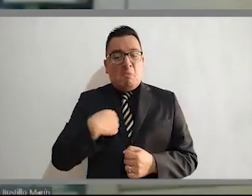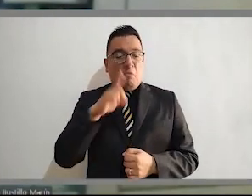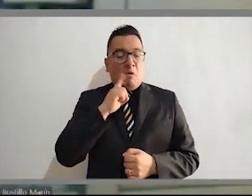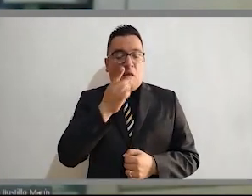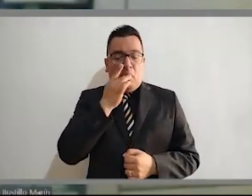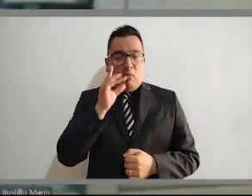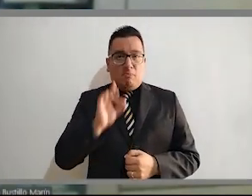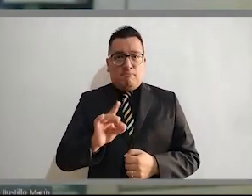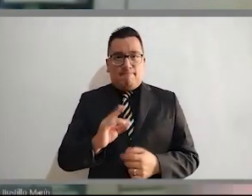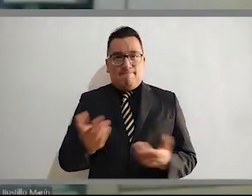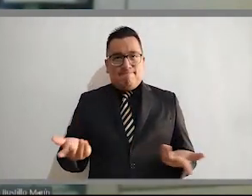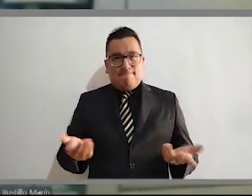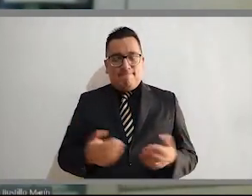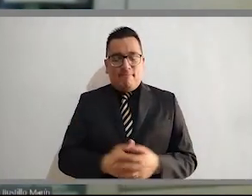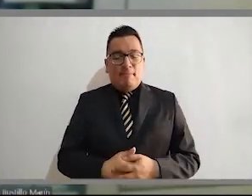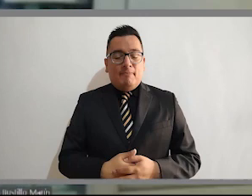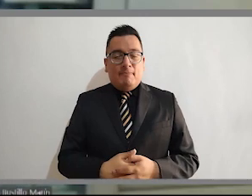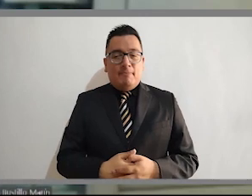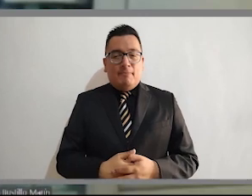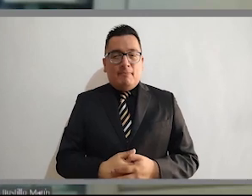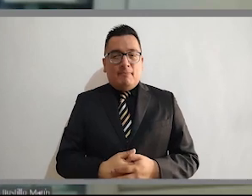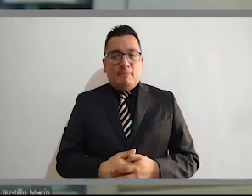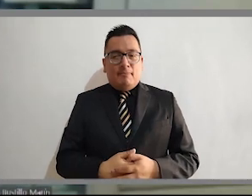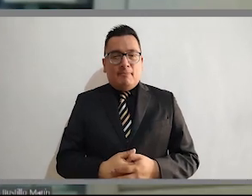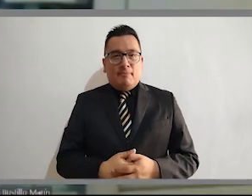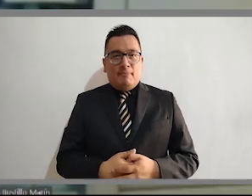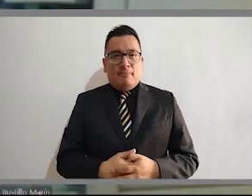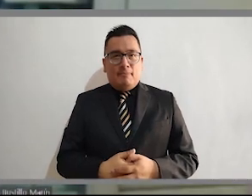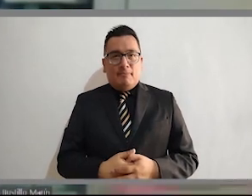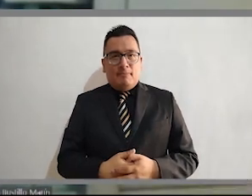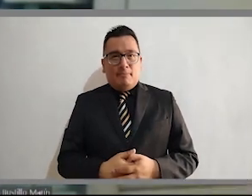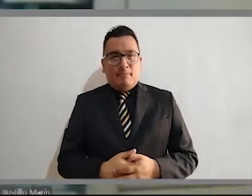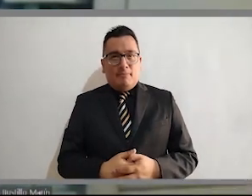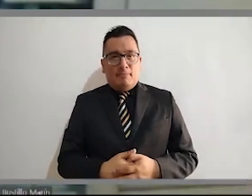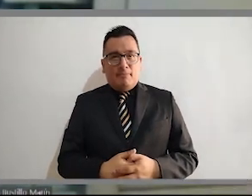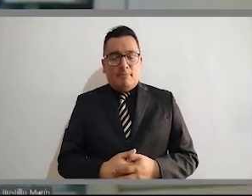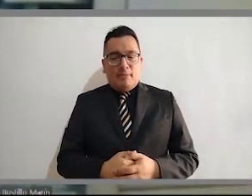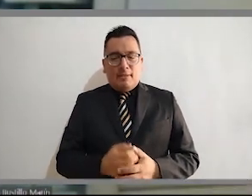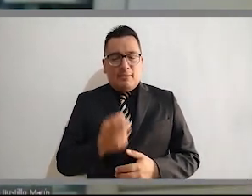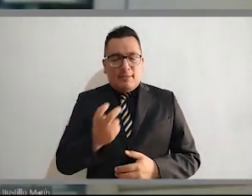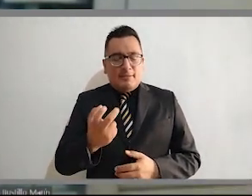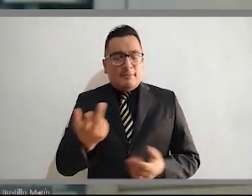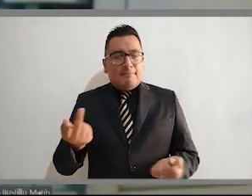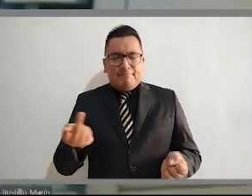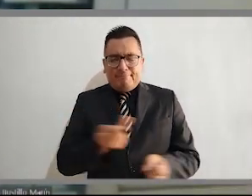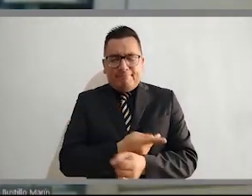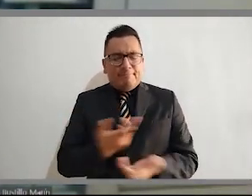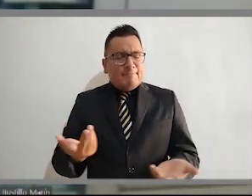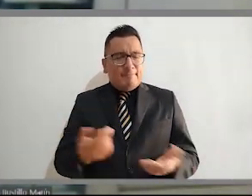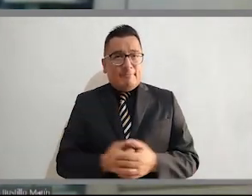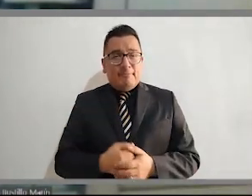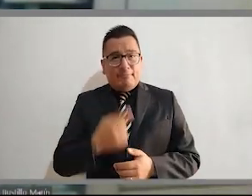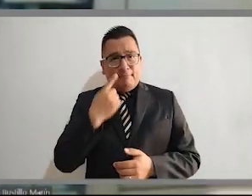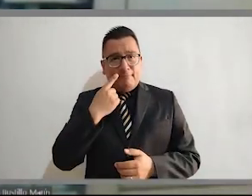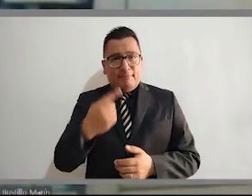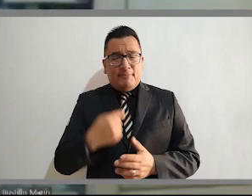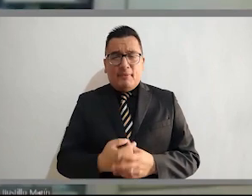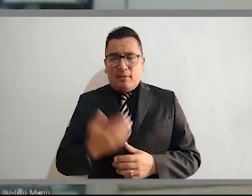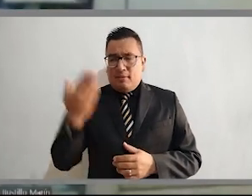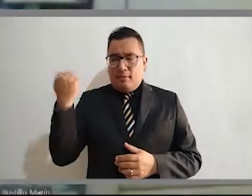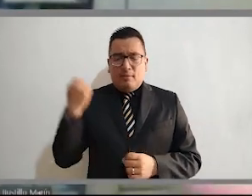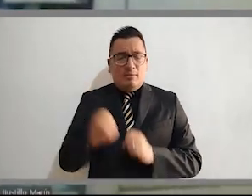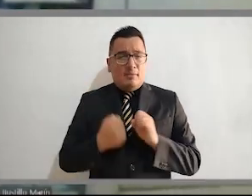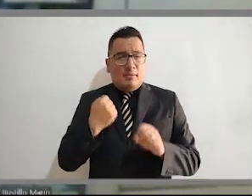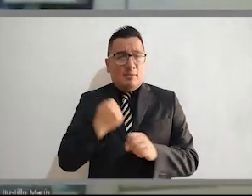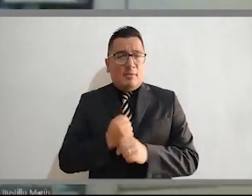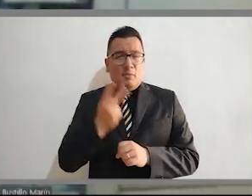mujeres. Toda esa transversalidad, ¿qué ha sucedido a partir de ese 2014 que surgió y qué ha